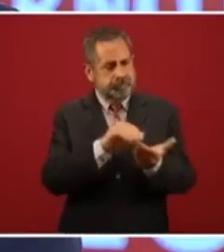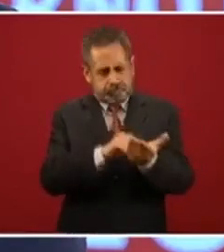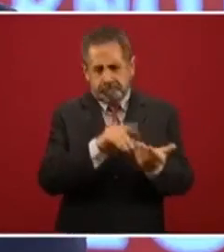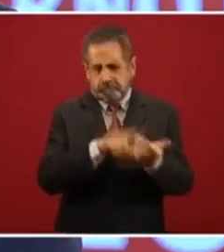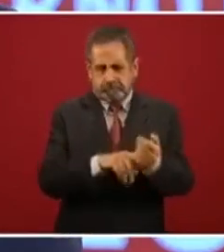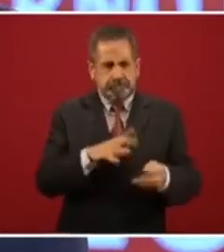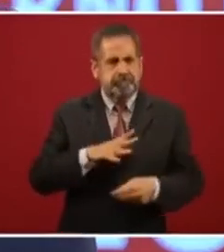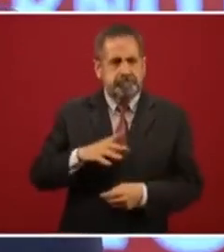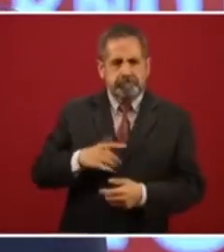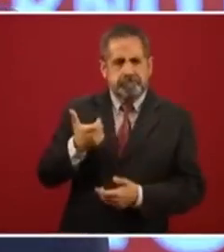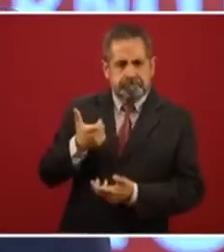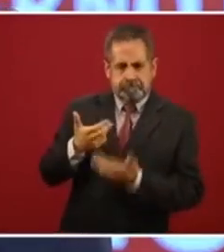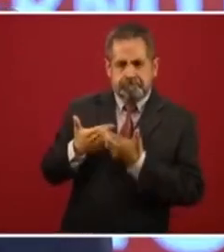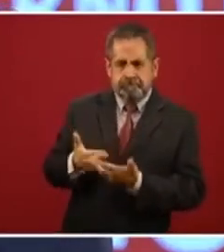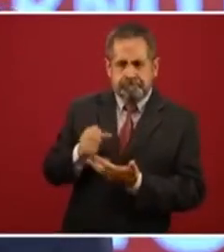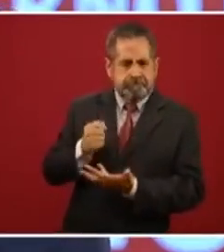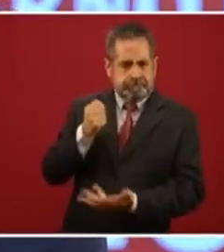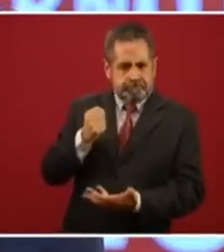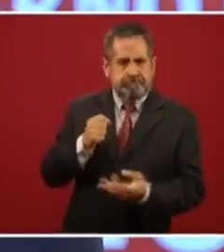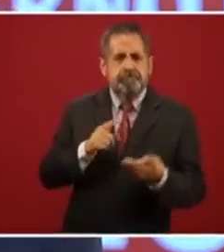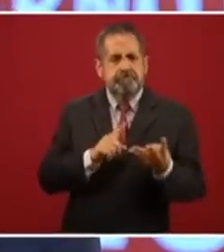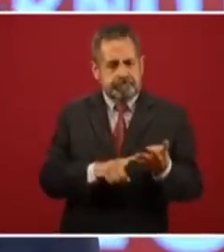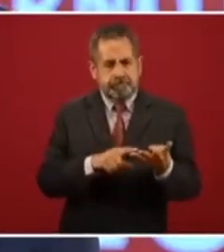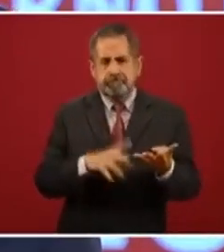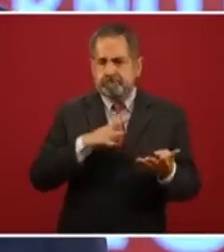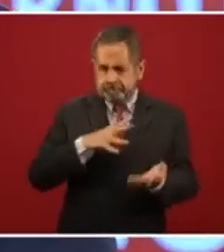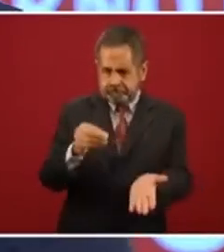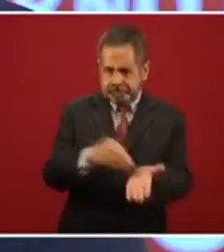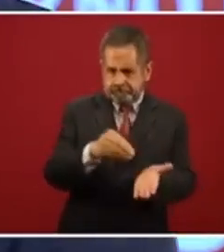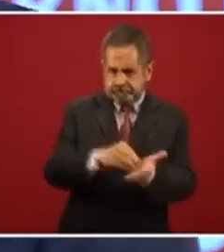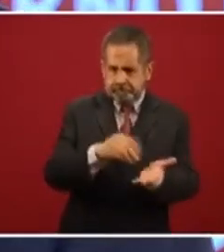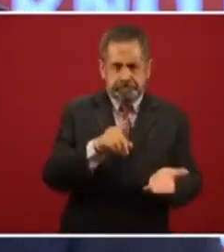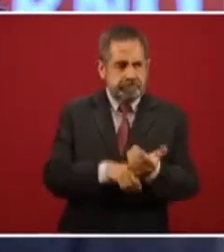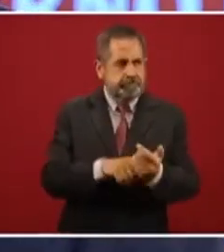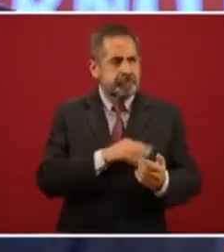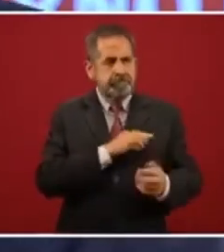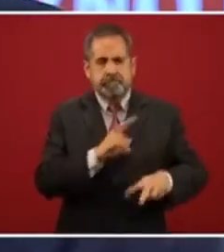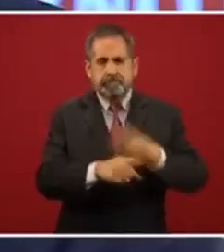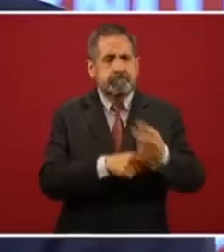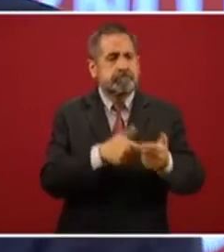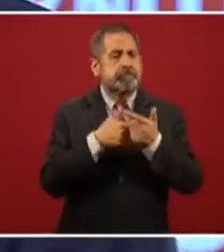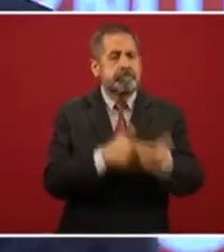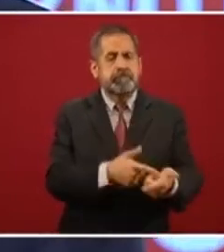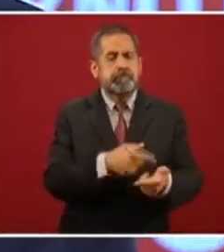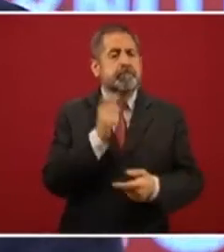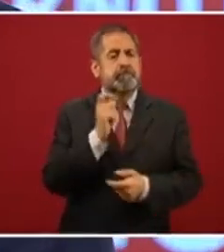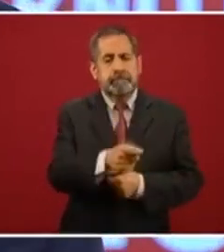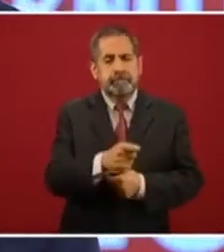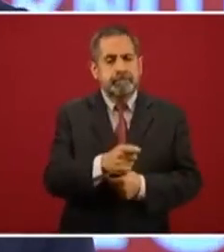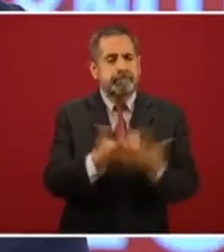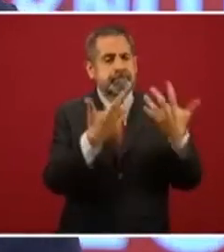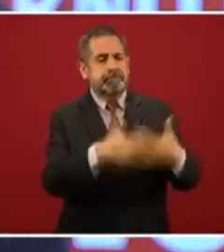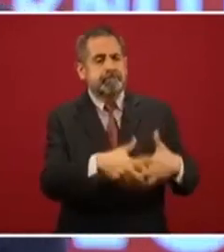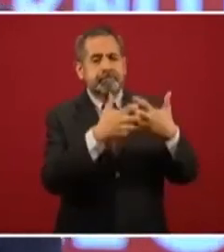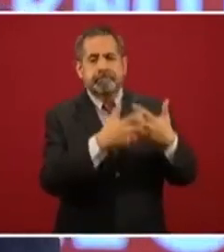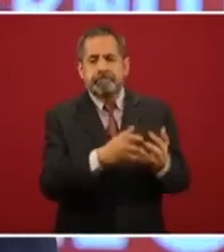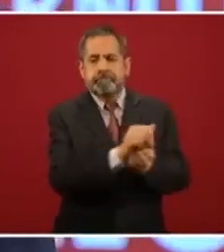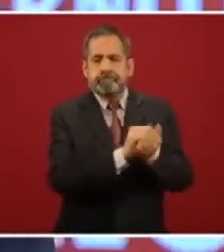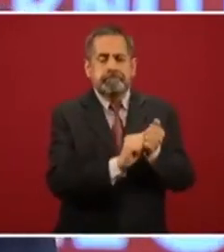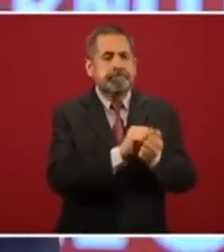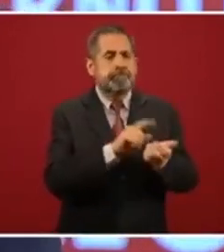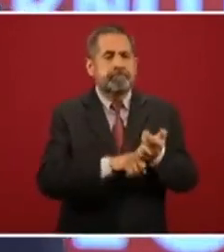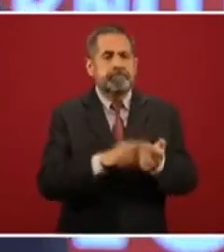Tenemos recursos para que continúe la construcción de la refinería de Dos